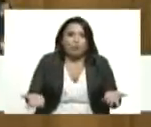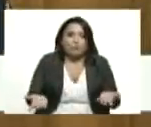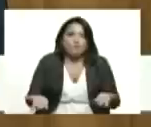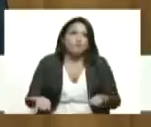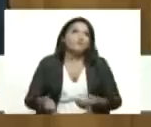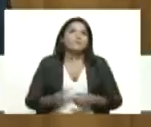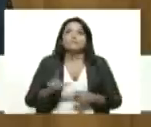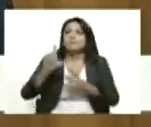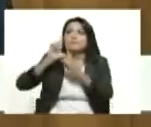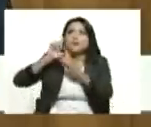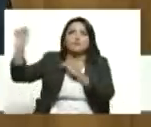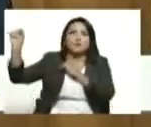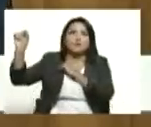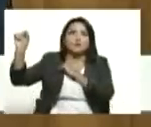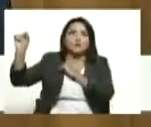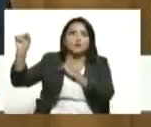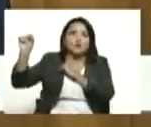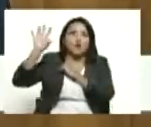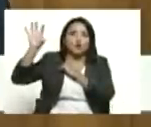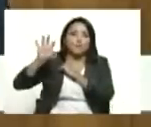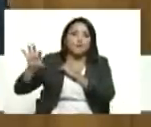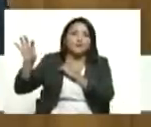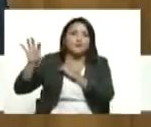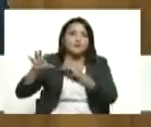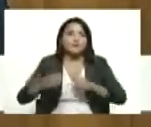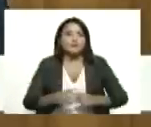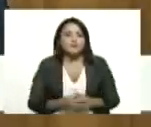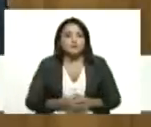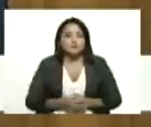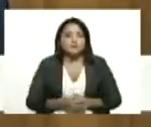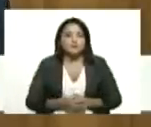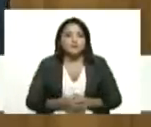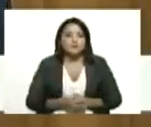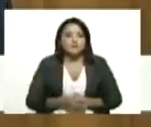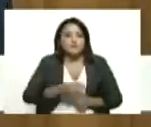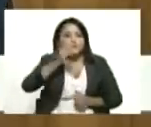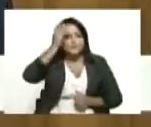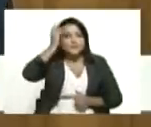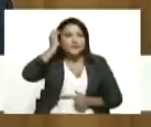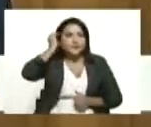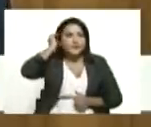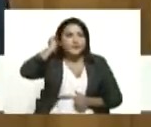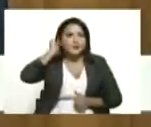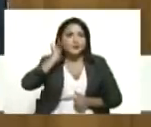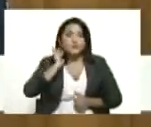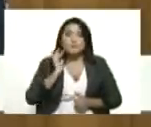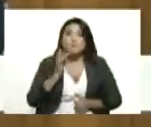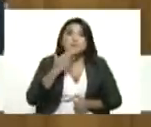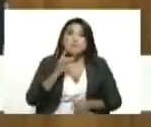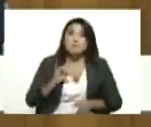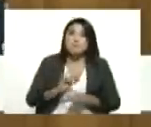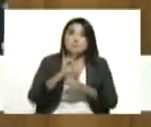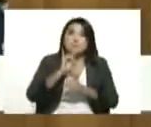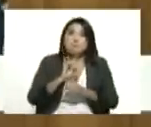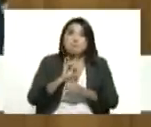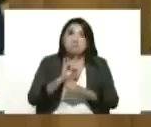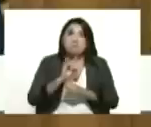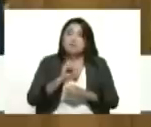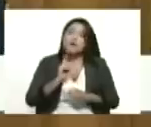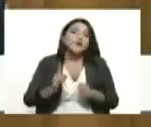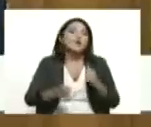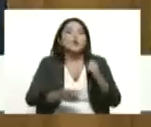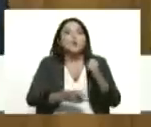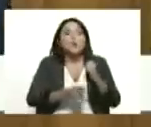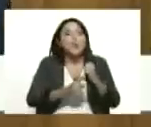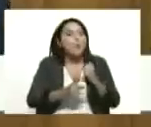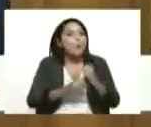Se fue, pues. Aquí no, si no va ante el juez de control, igualito se hace la operación de extinción